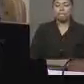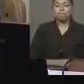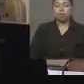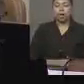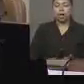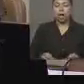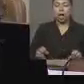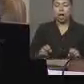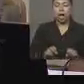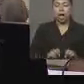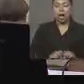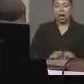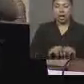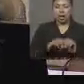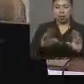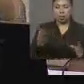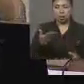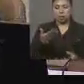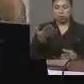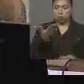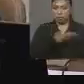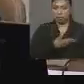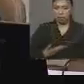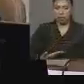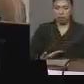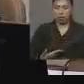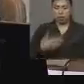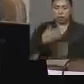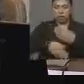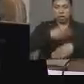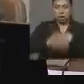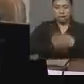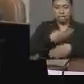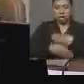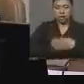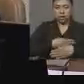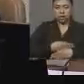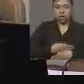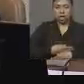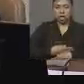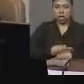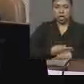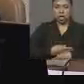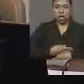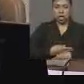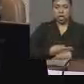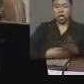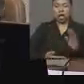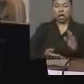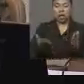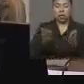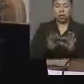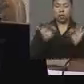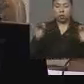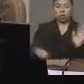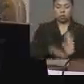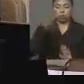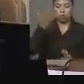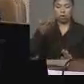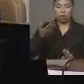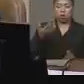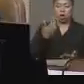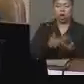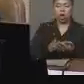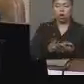media. Se extiende y se avanza en el itinerario de gratuidad en la educación superior, ahora a